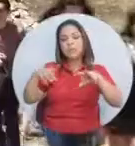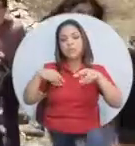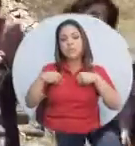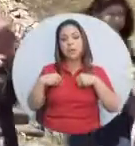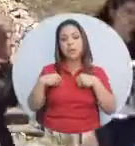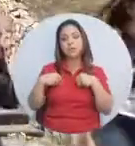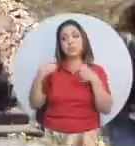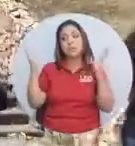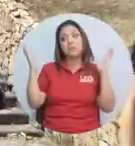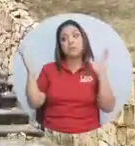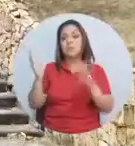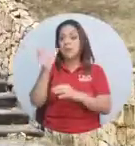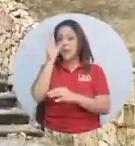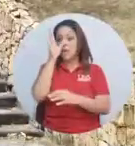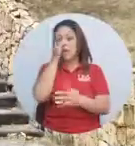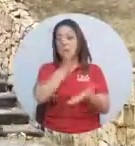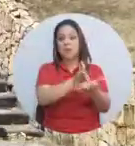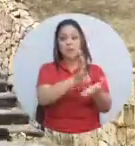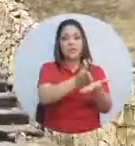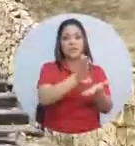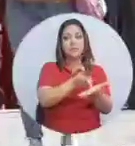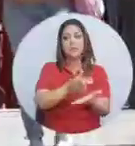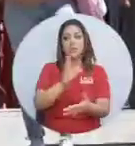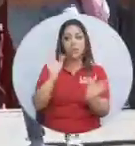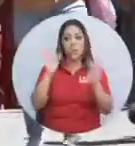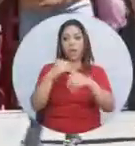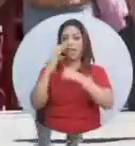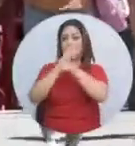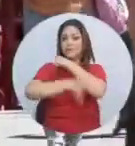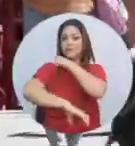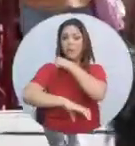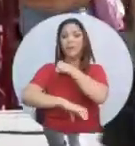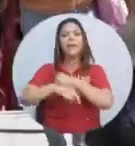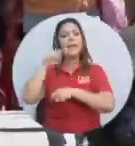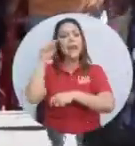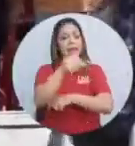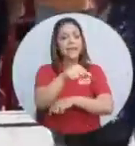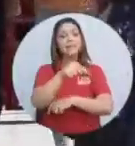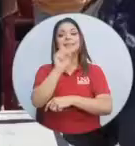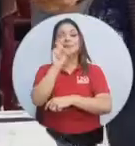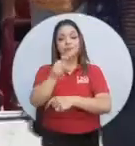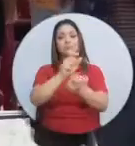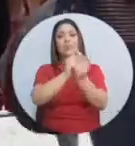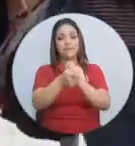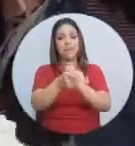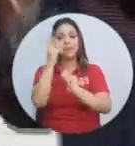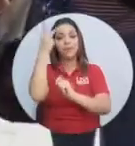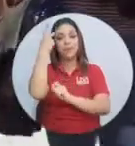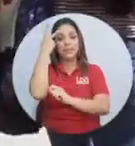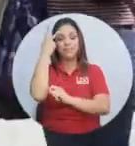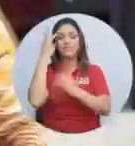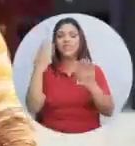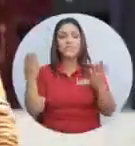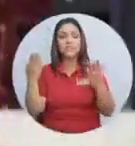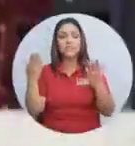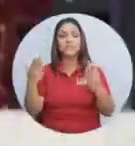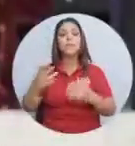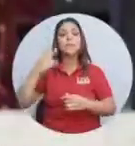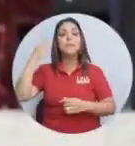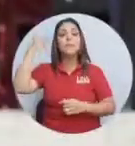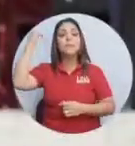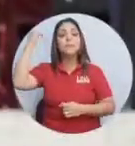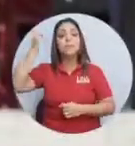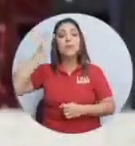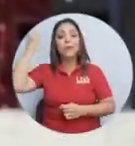se puede y eso no se reprime, no se sanciona, ahí es donde nosotros tenemos que empezar a actuar. Políticas de cero tolerancia